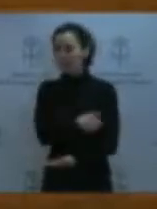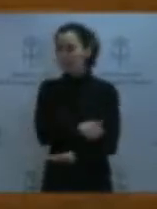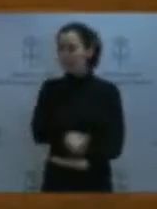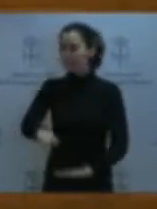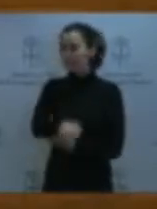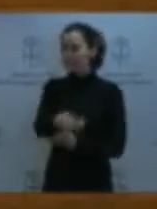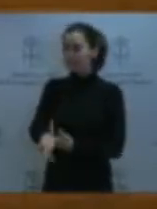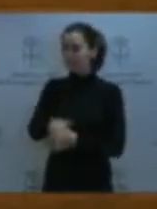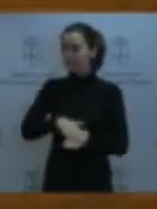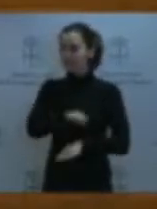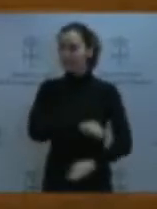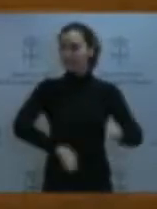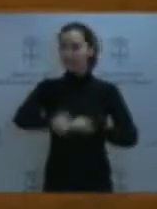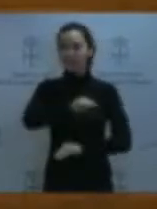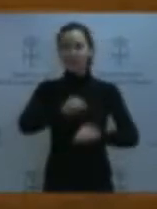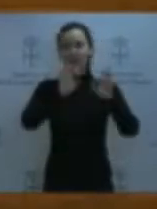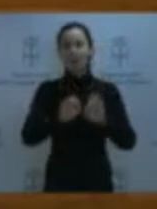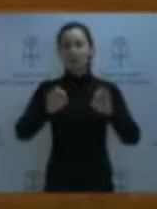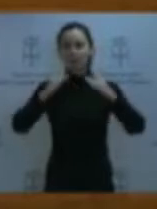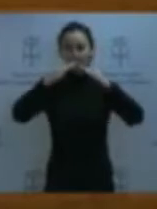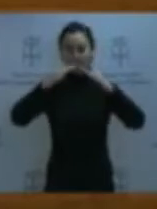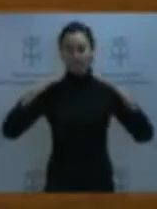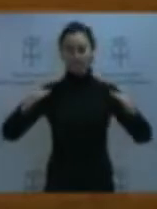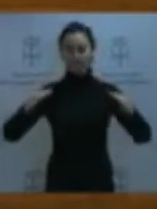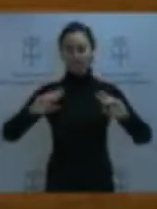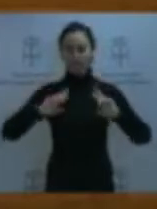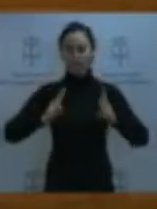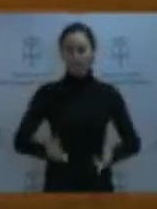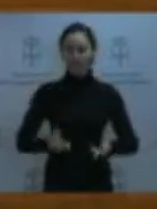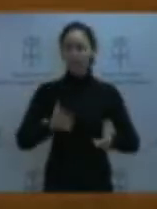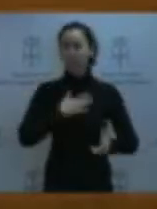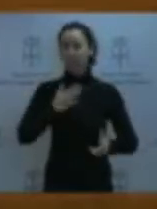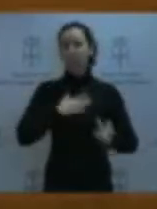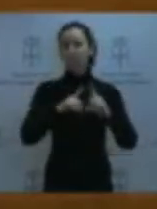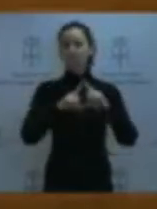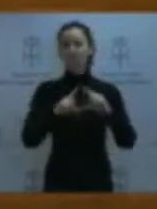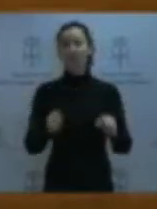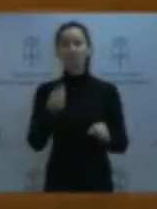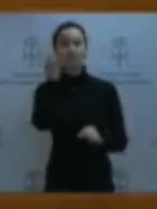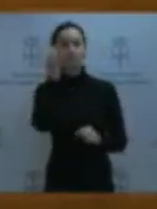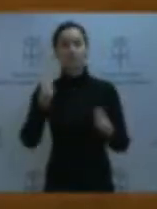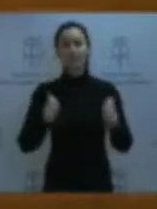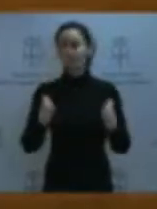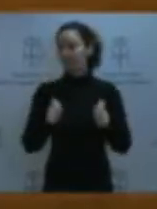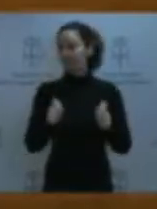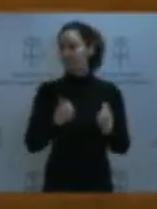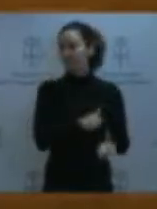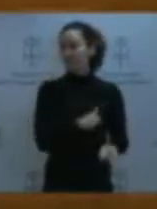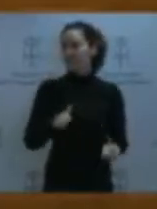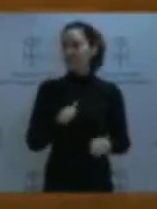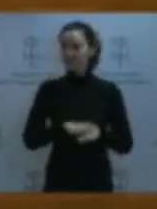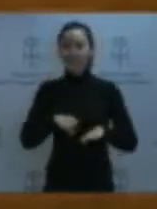euros para reparar la cúpula del Hotel Reconquista, un patrimonio de los asturianos que fue privatizado para la